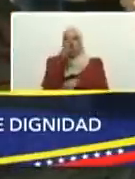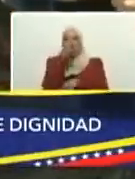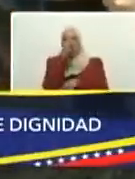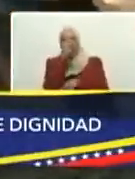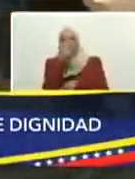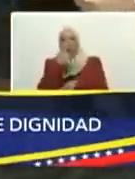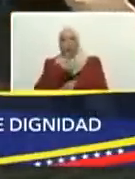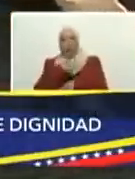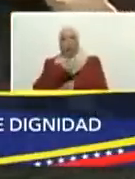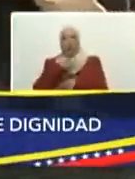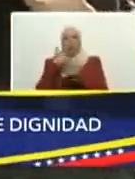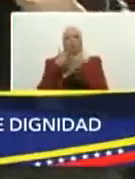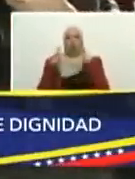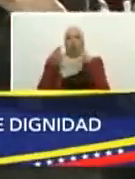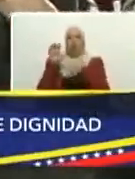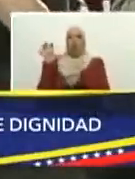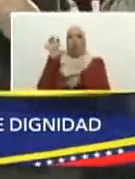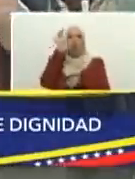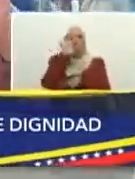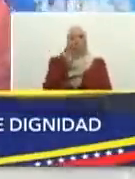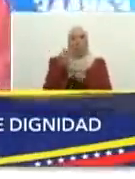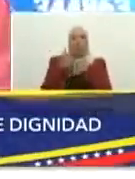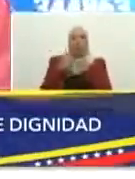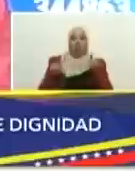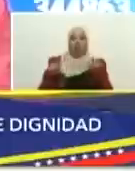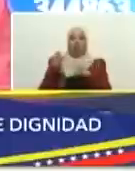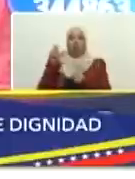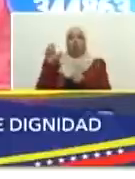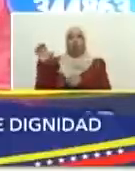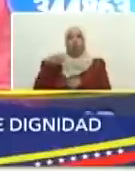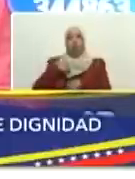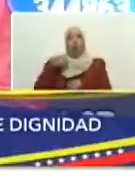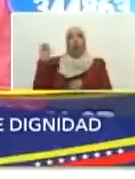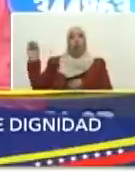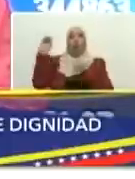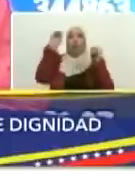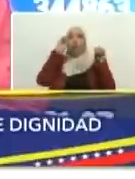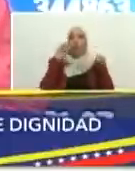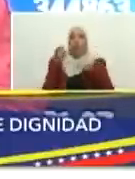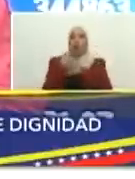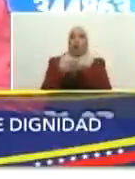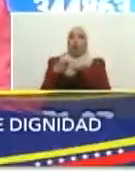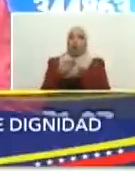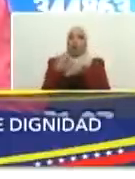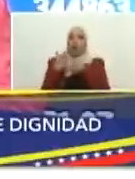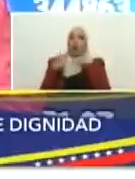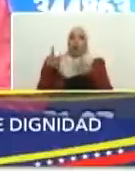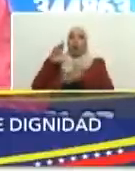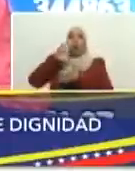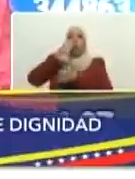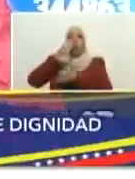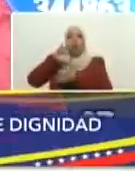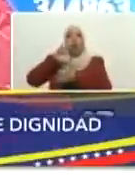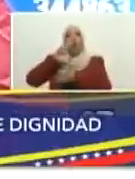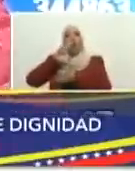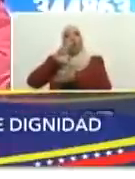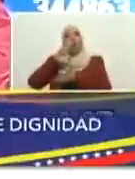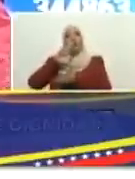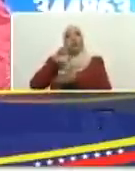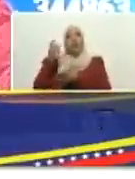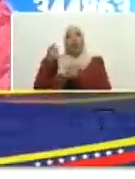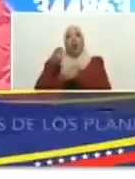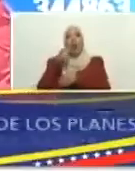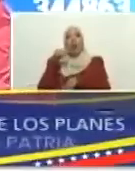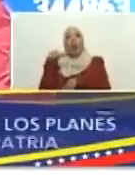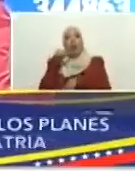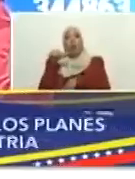países soberanos del mundo. Y yo llamo a los países soberanos y a los gobiernos soberanos de América Latina y del Caribe a